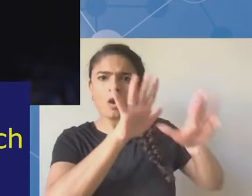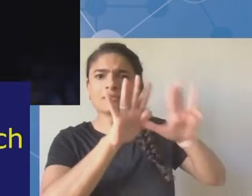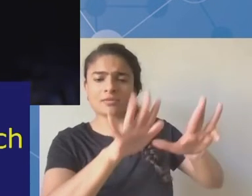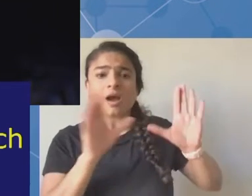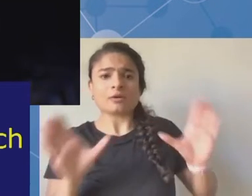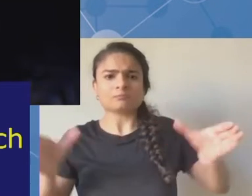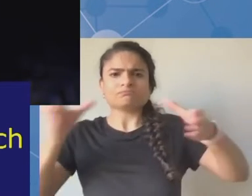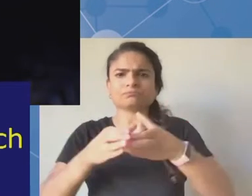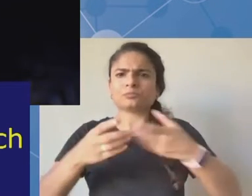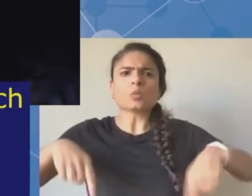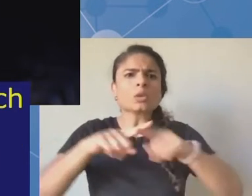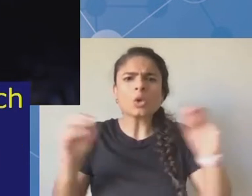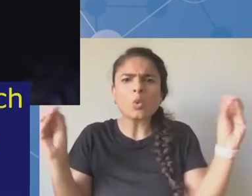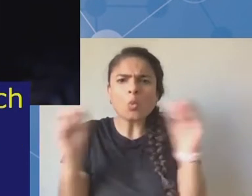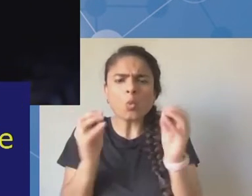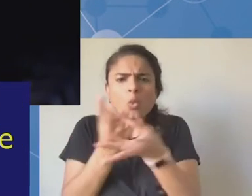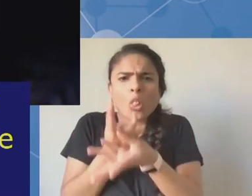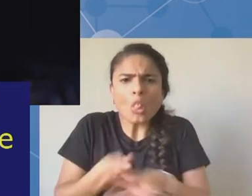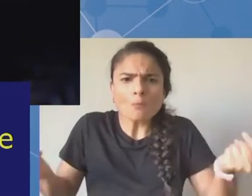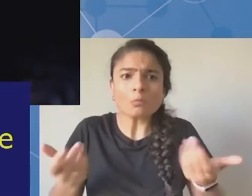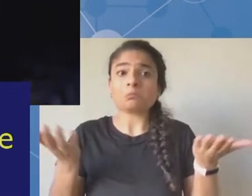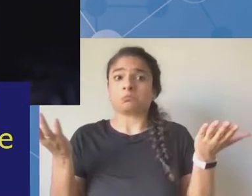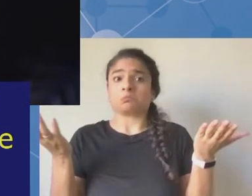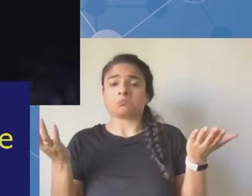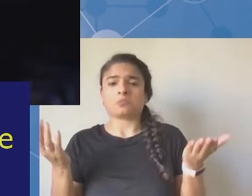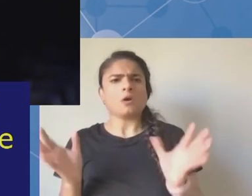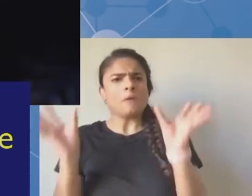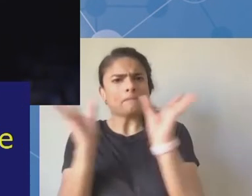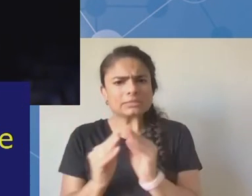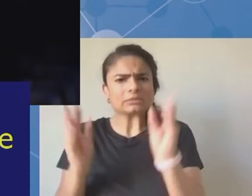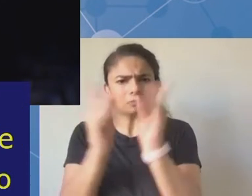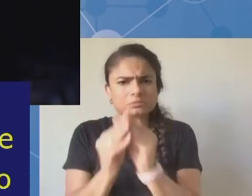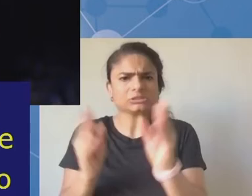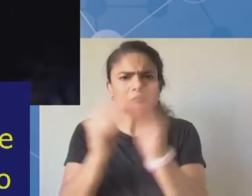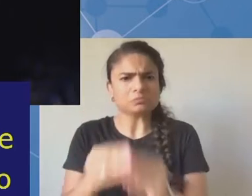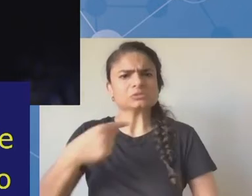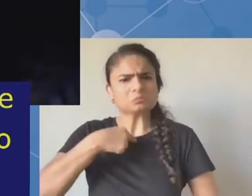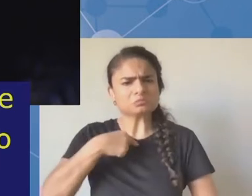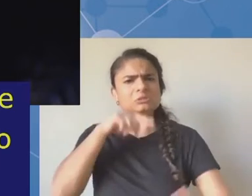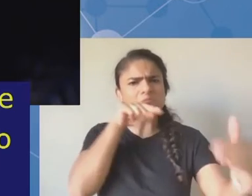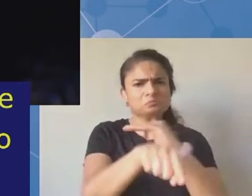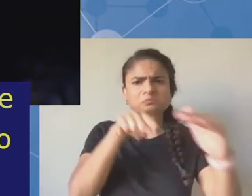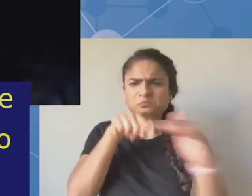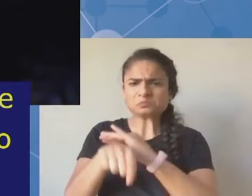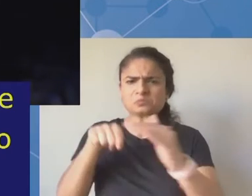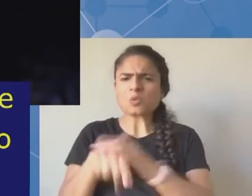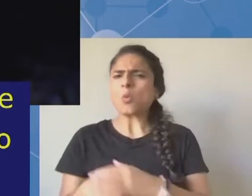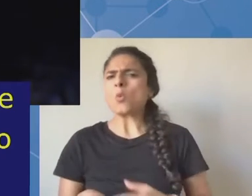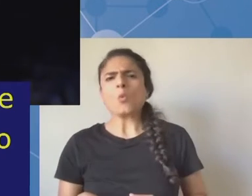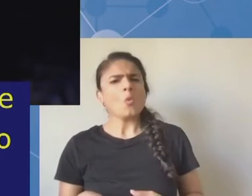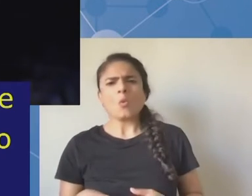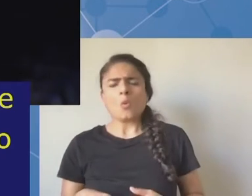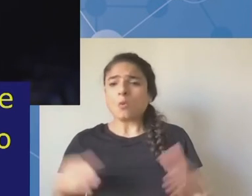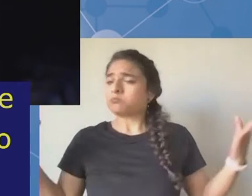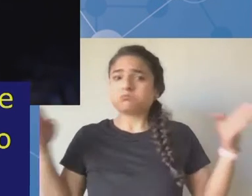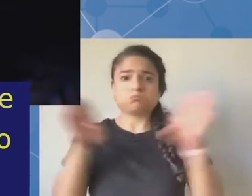cuenta el golpe militar que tuvo lugar en nuestro país y que, por desgracia, llevó a la violación de derechos humanos y a